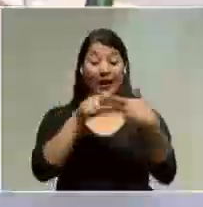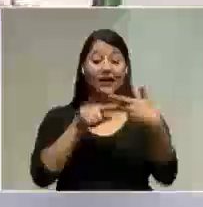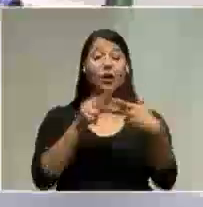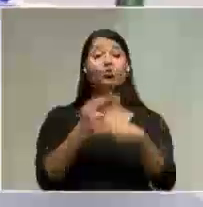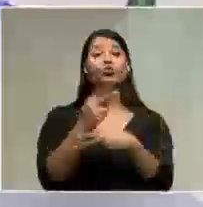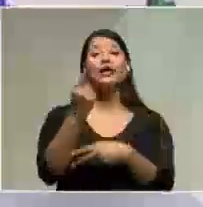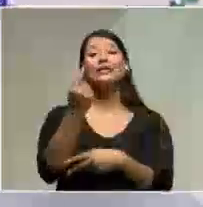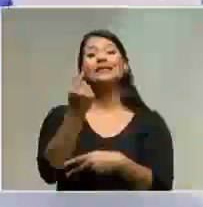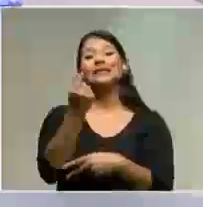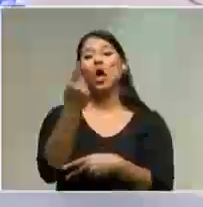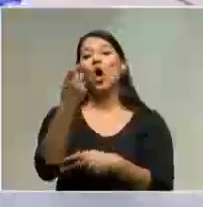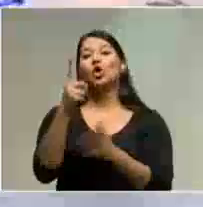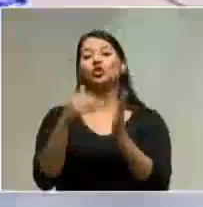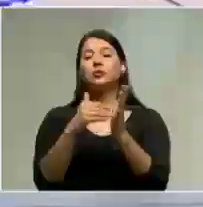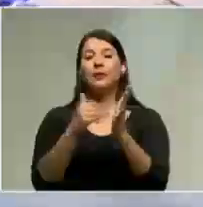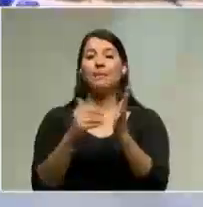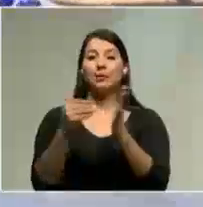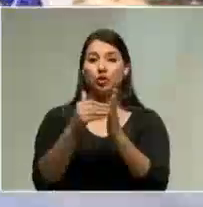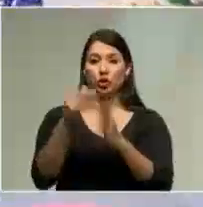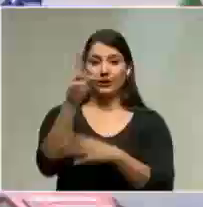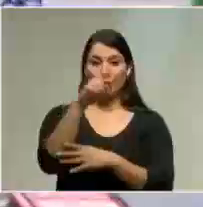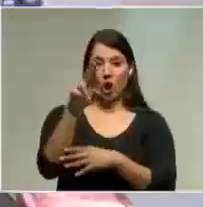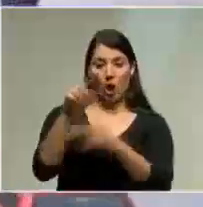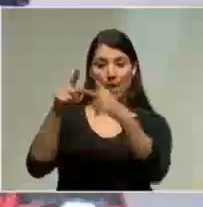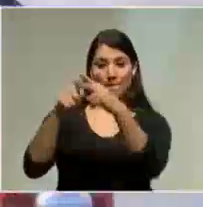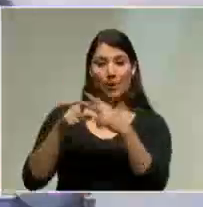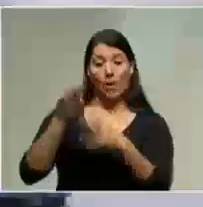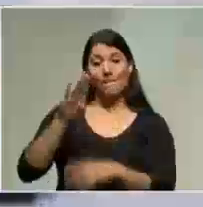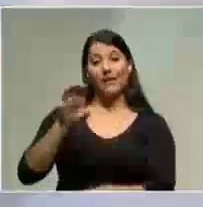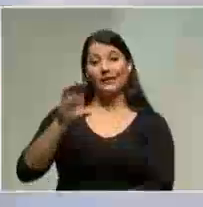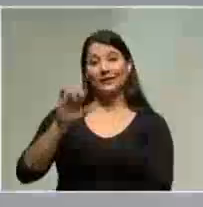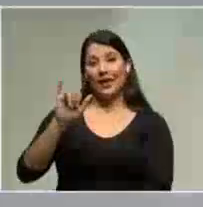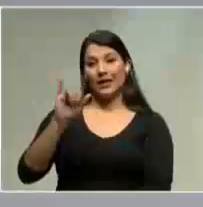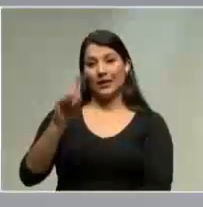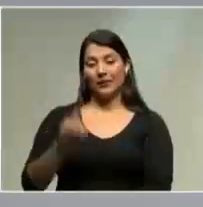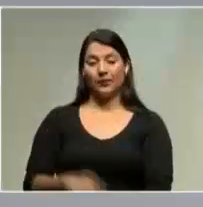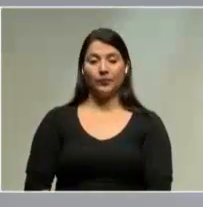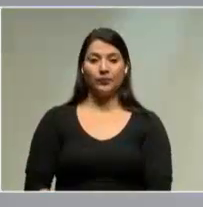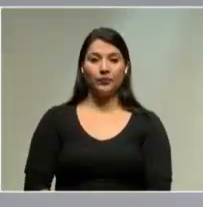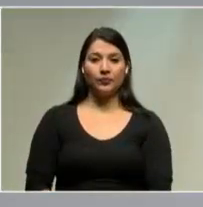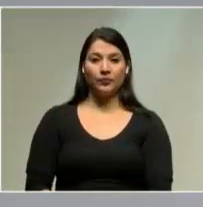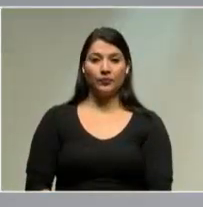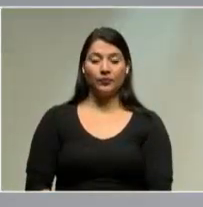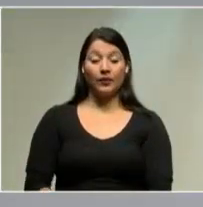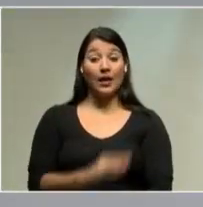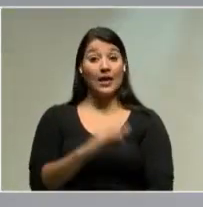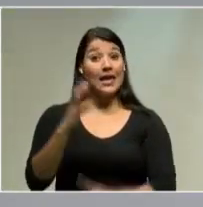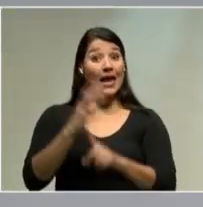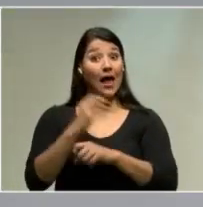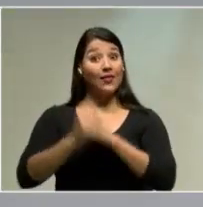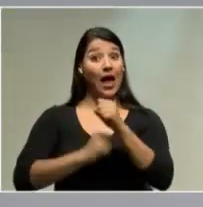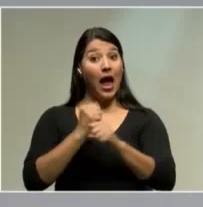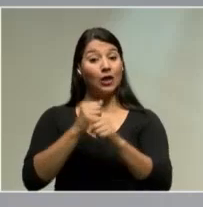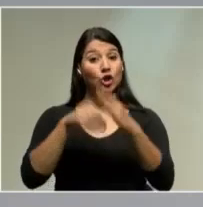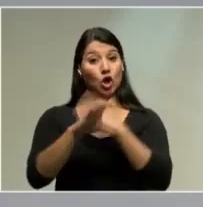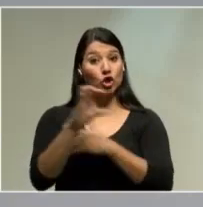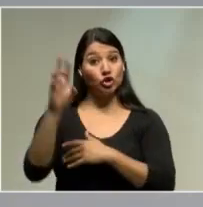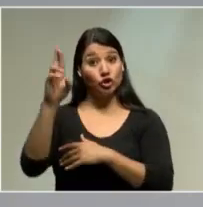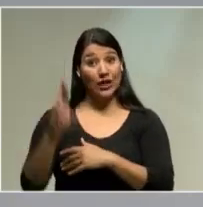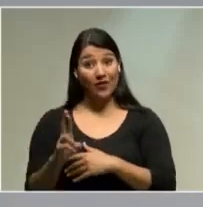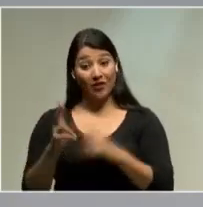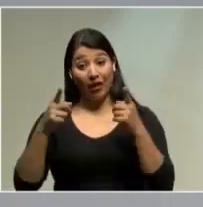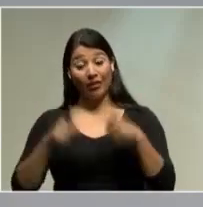11.000 millones de colones con el financiamiento del BCIE. Y cada año en Costa Rica se